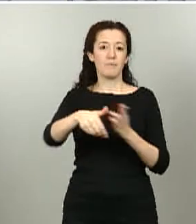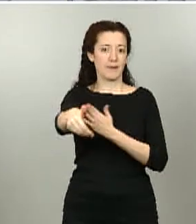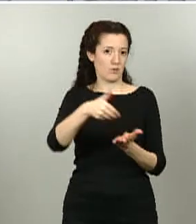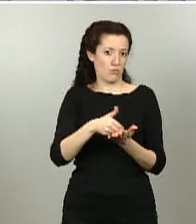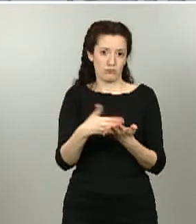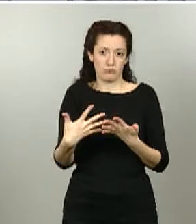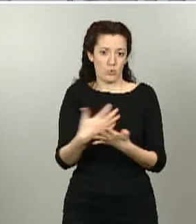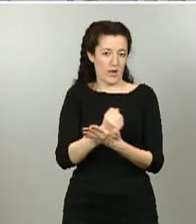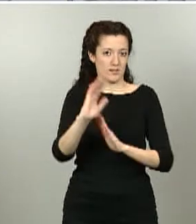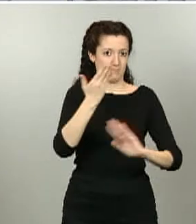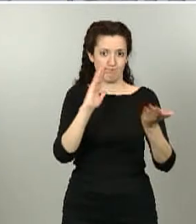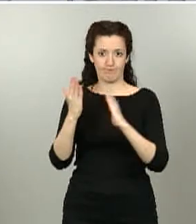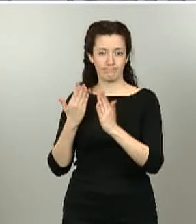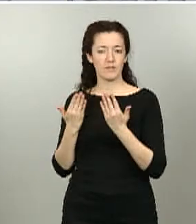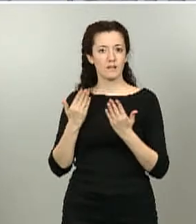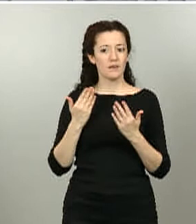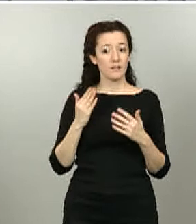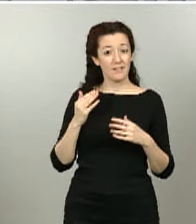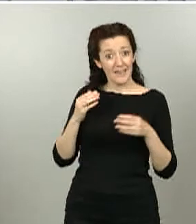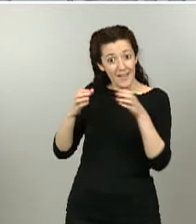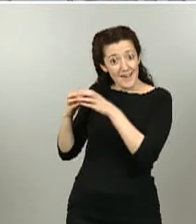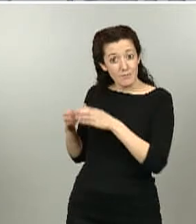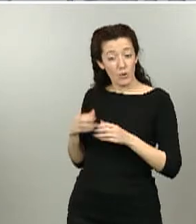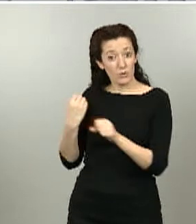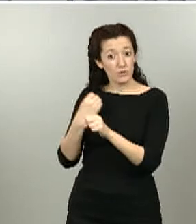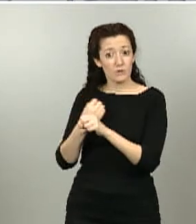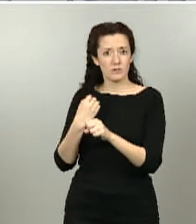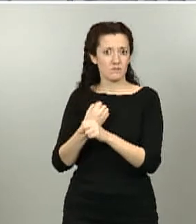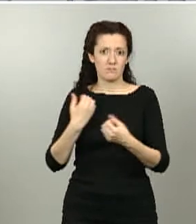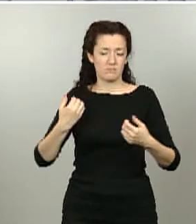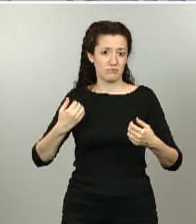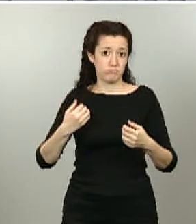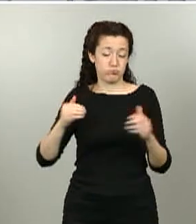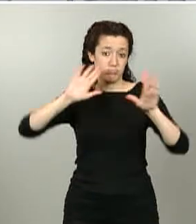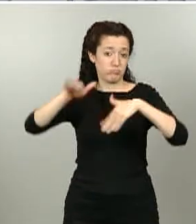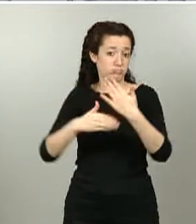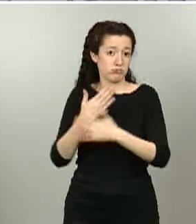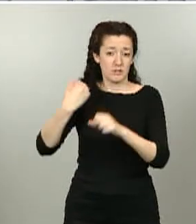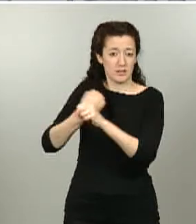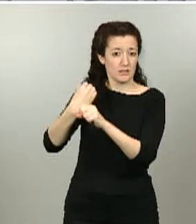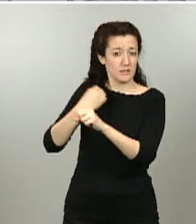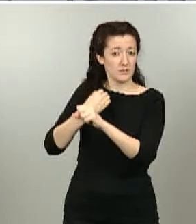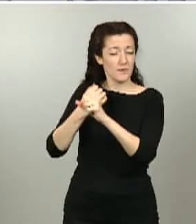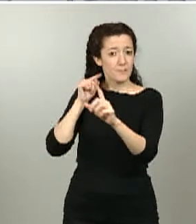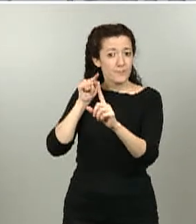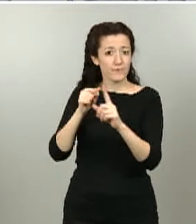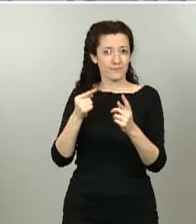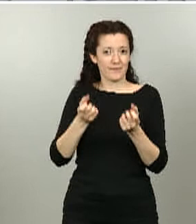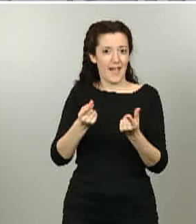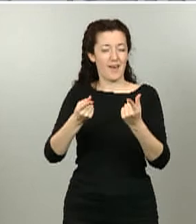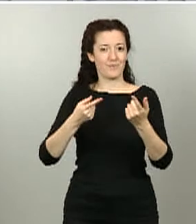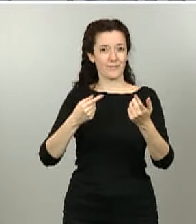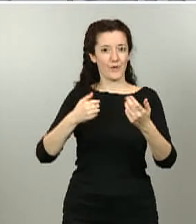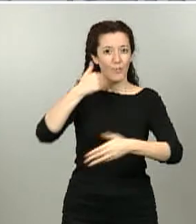las horas que haga falta para facilitar todo el proceso a las comunidades autónomas, pero sí que es cierto que cuanto más tarde nos llegan, más